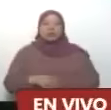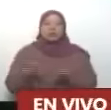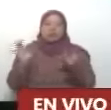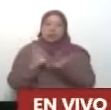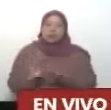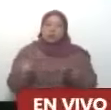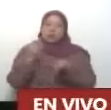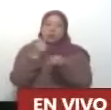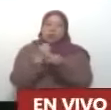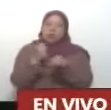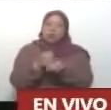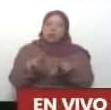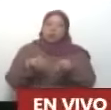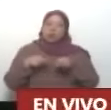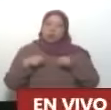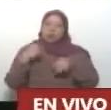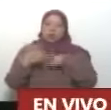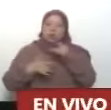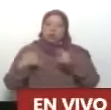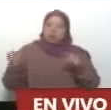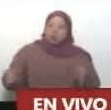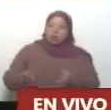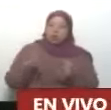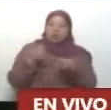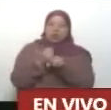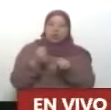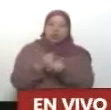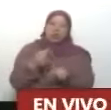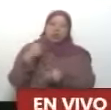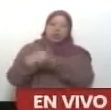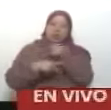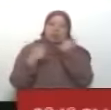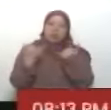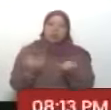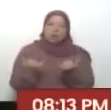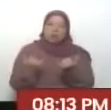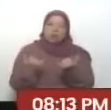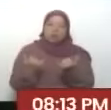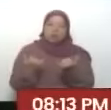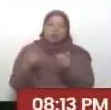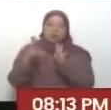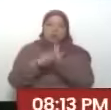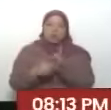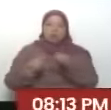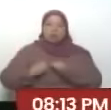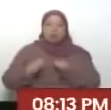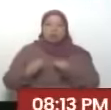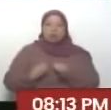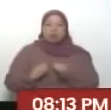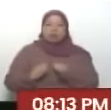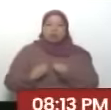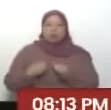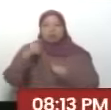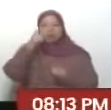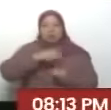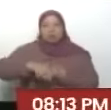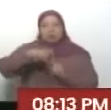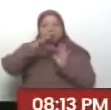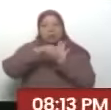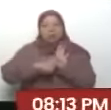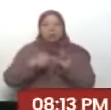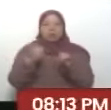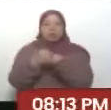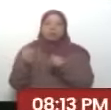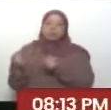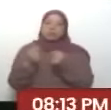al abstencionismo que promueve la ultraderecha, progringa o los corruptos que viven en el exterior, porque robaron